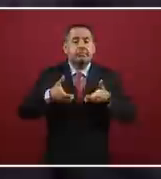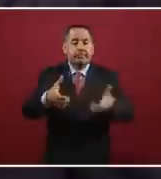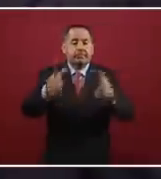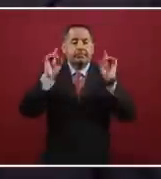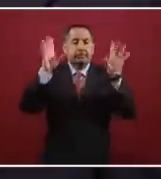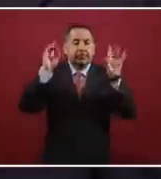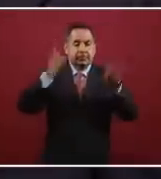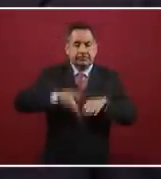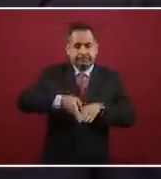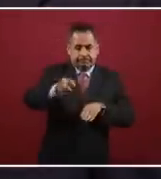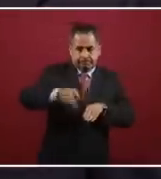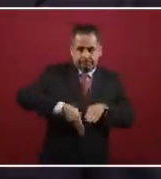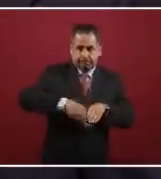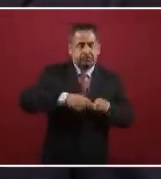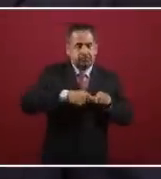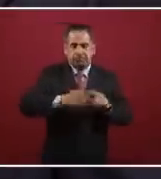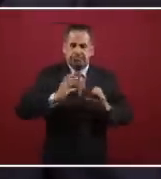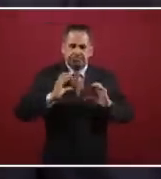están